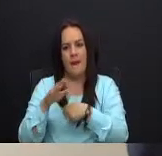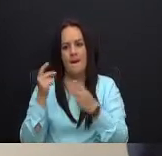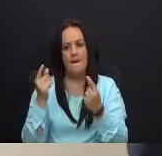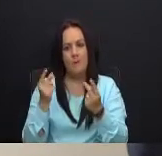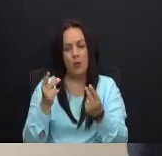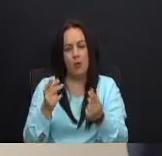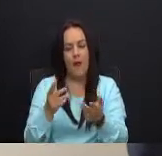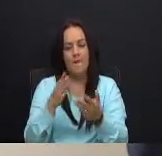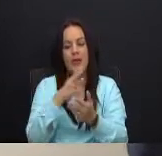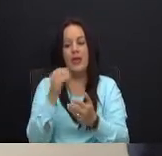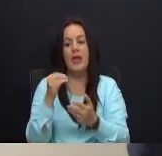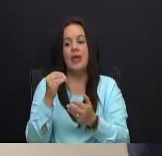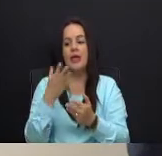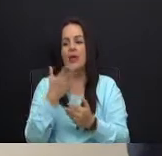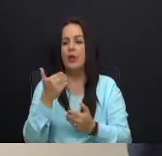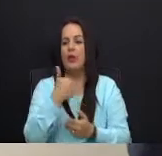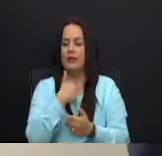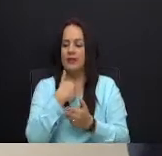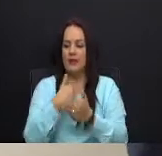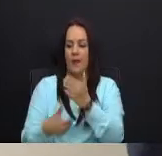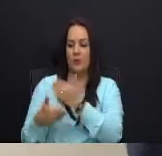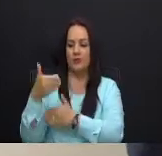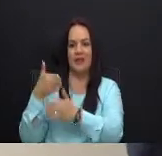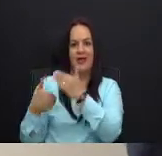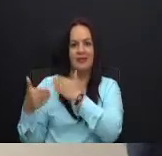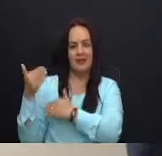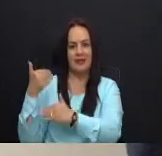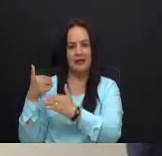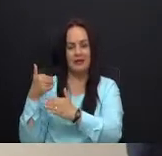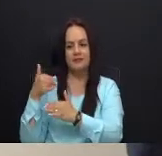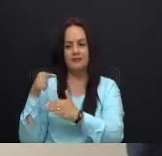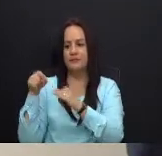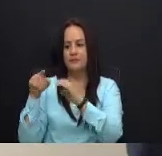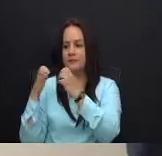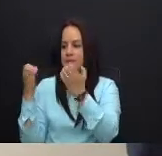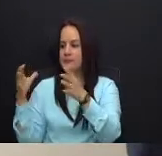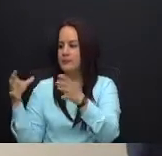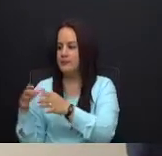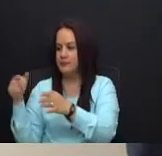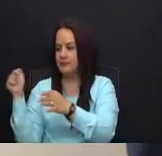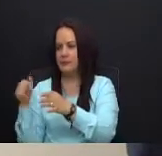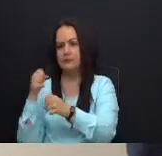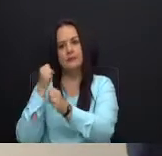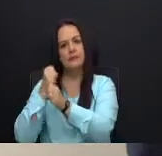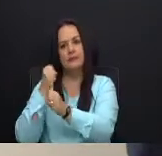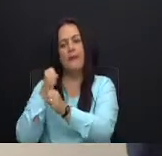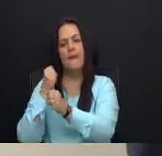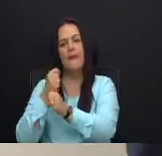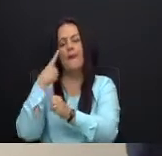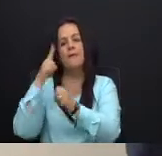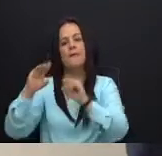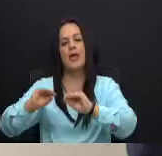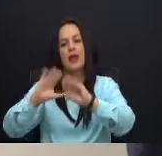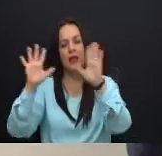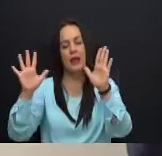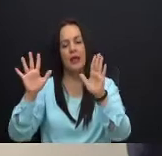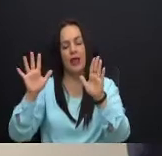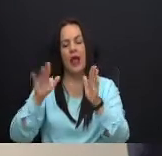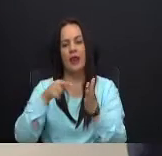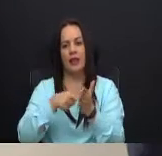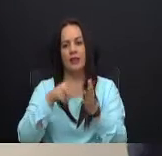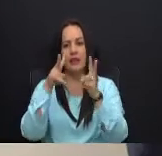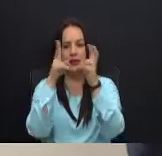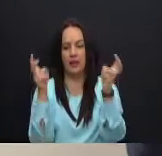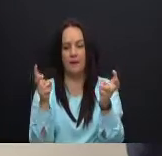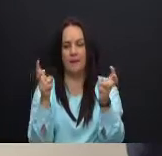rápida, de manera que lo que teníamos antes era ese equipo de trabajo, ¿verdad? Para efectos de claridad en este